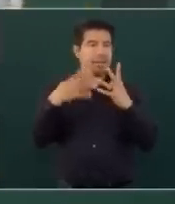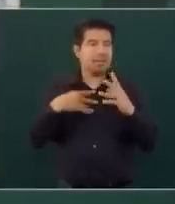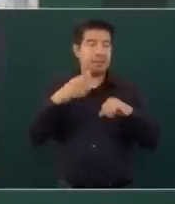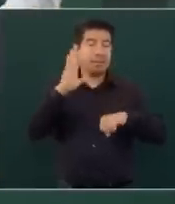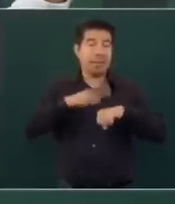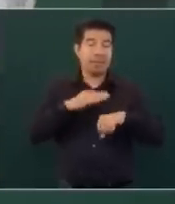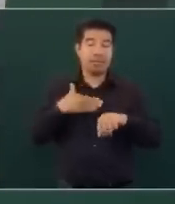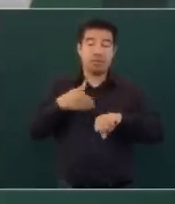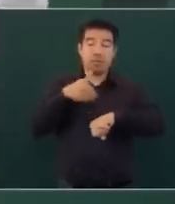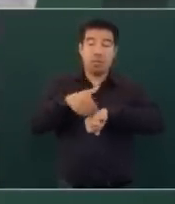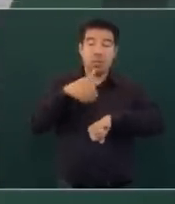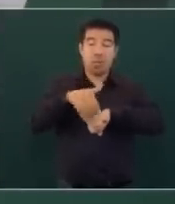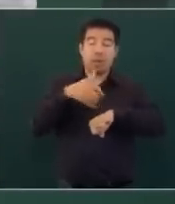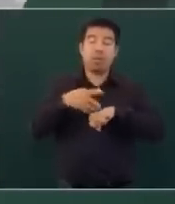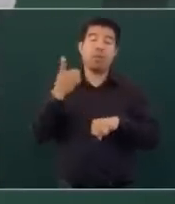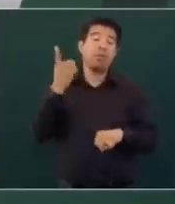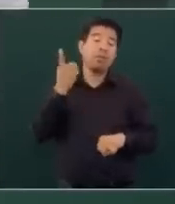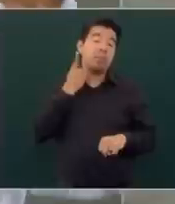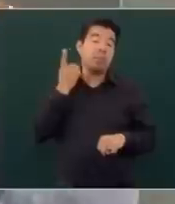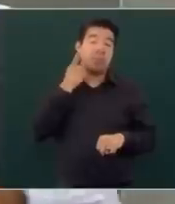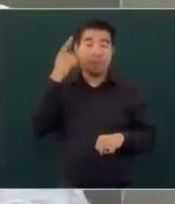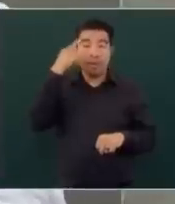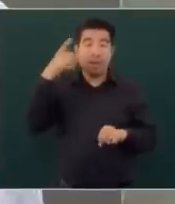que impulse